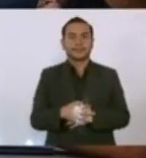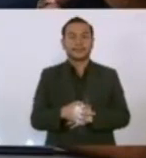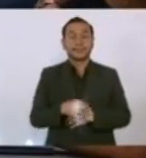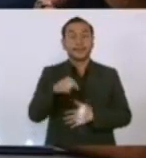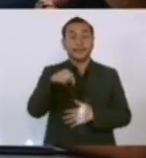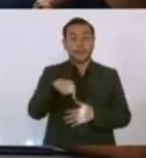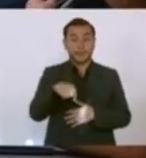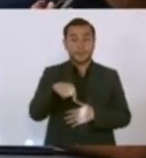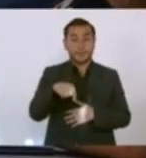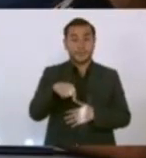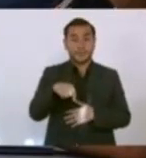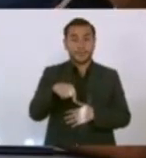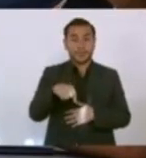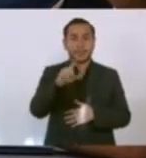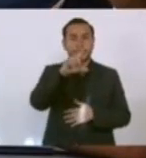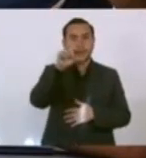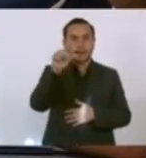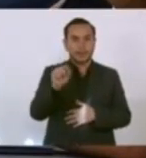Ahora, en Italia